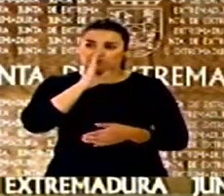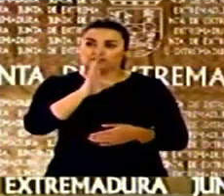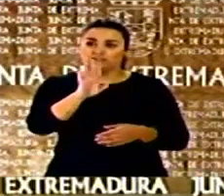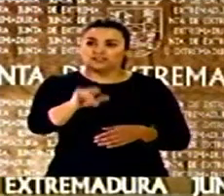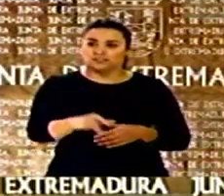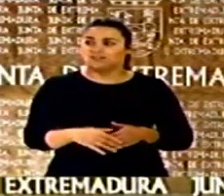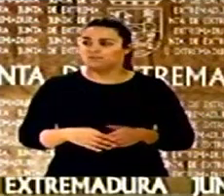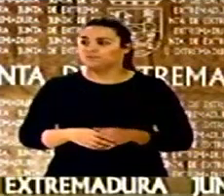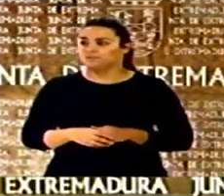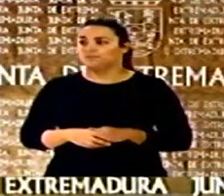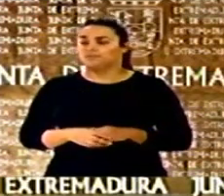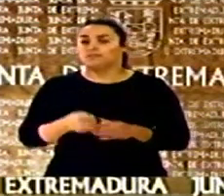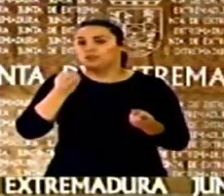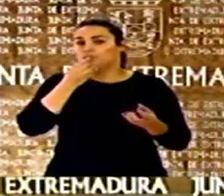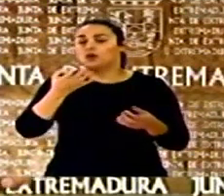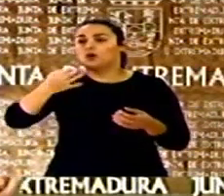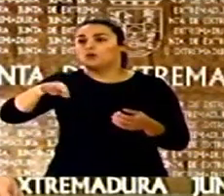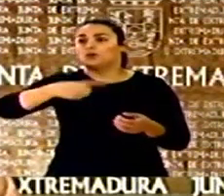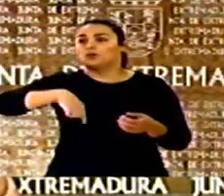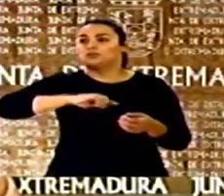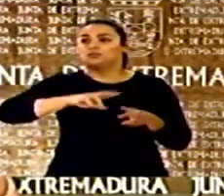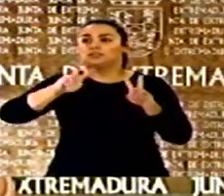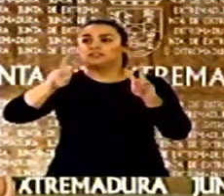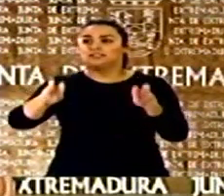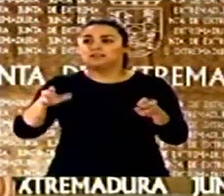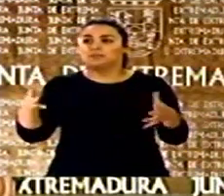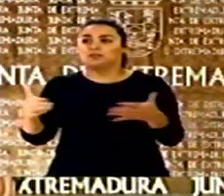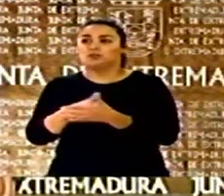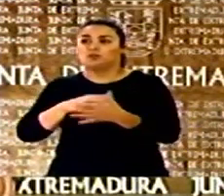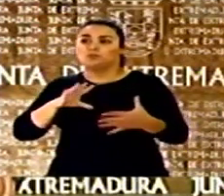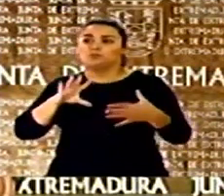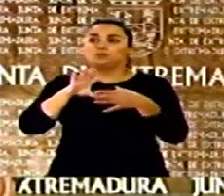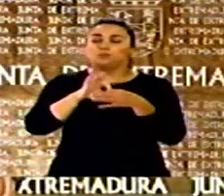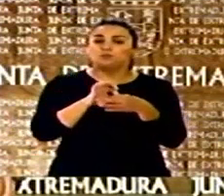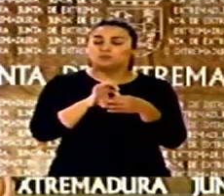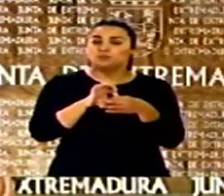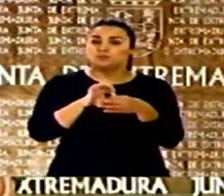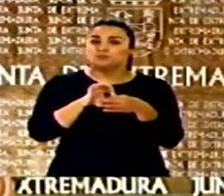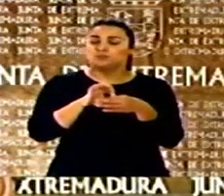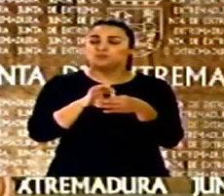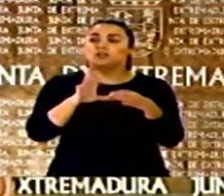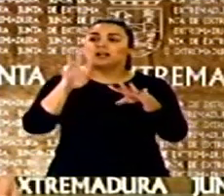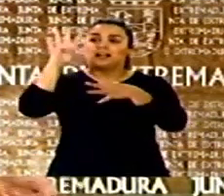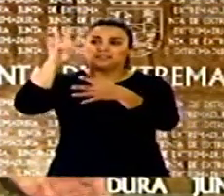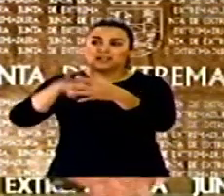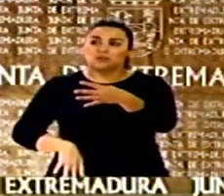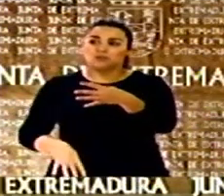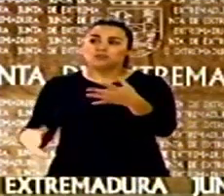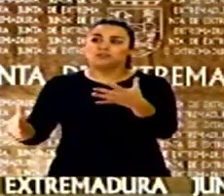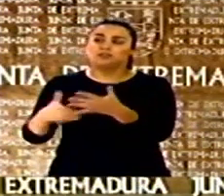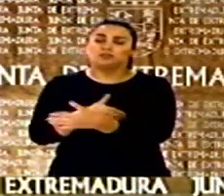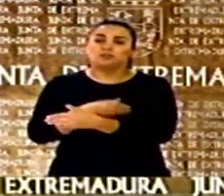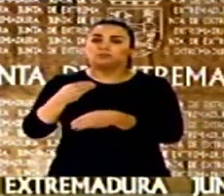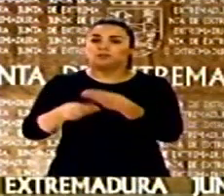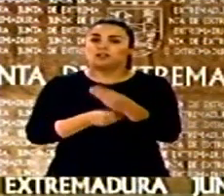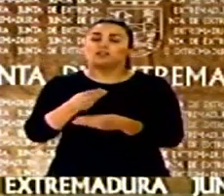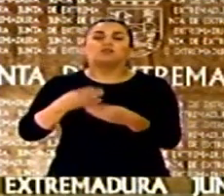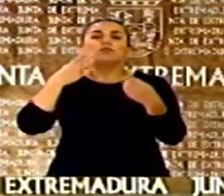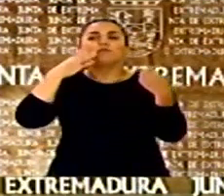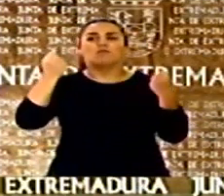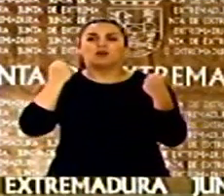parece como si lo único que importara son las declaraciones. Aquí lo que importa son los hechos, y los hechos son tozudos. En esta región los hechos son